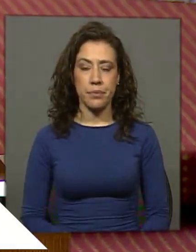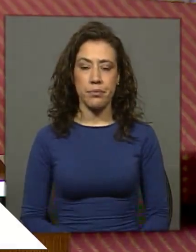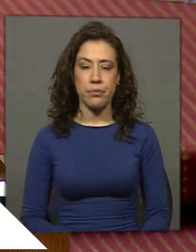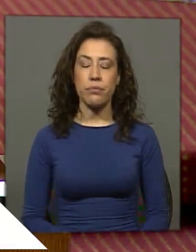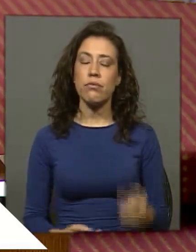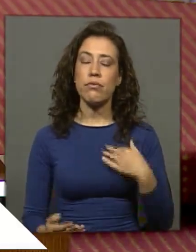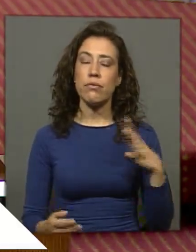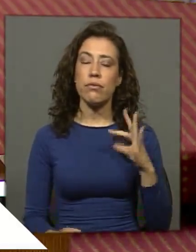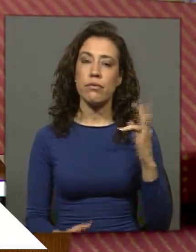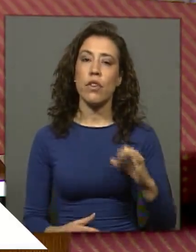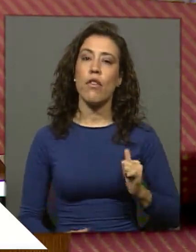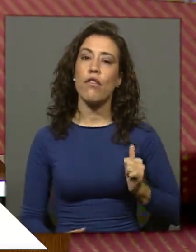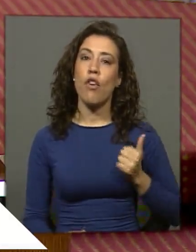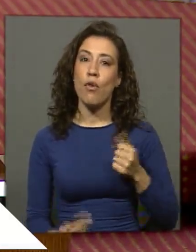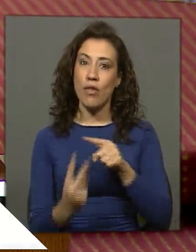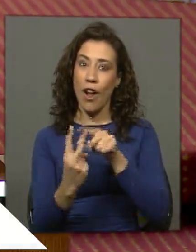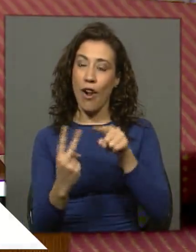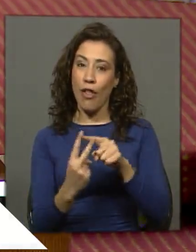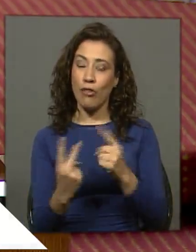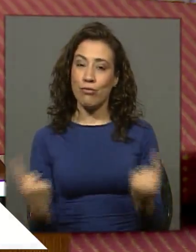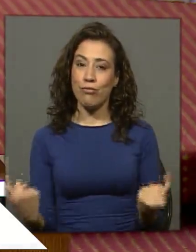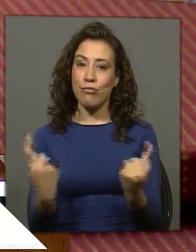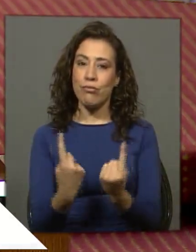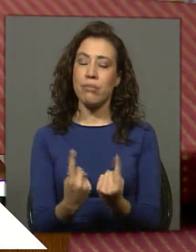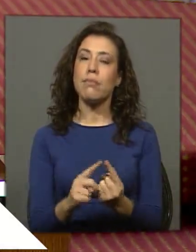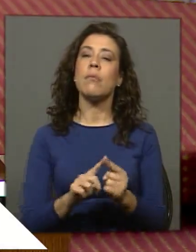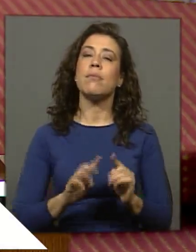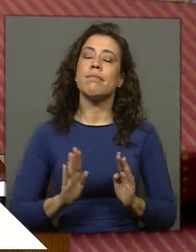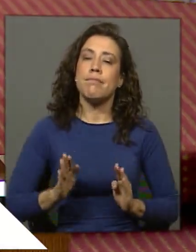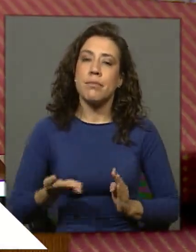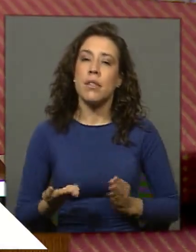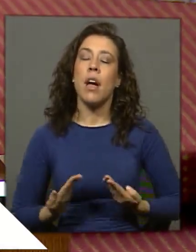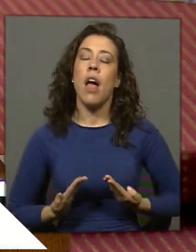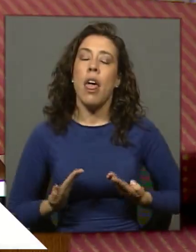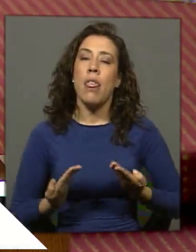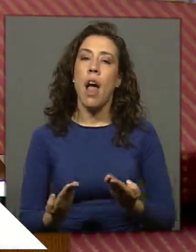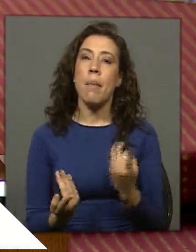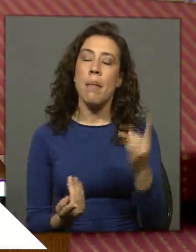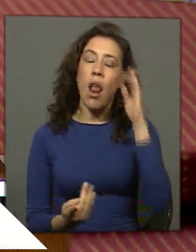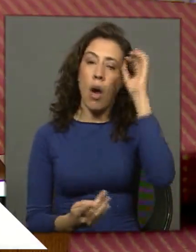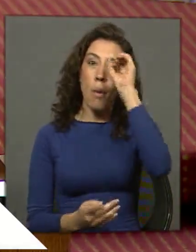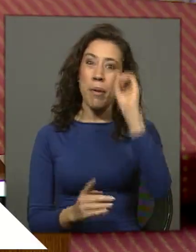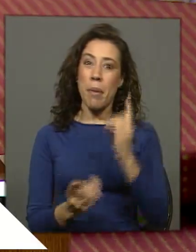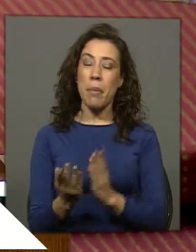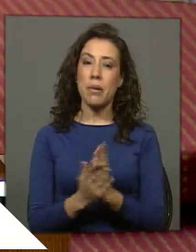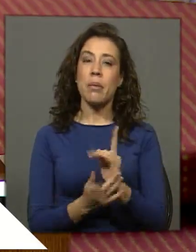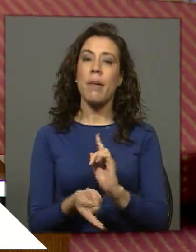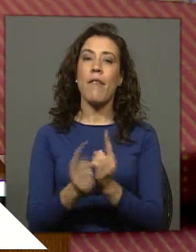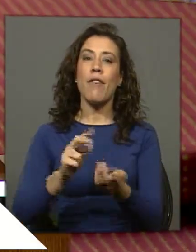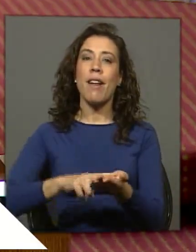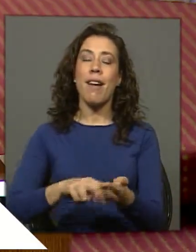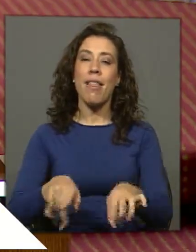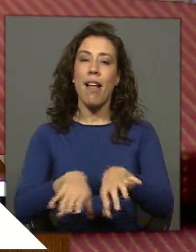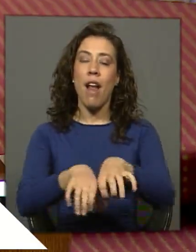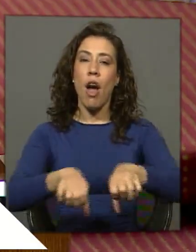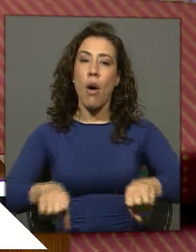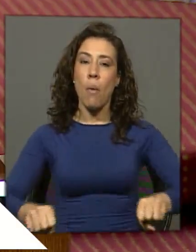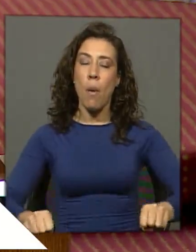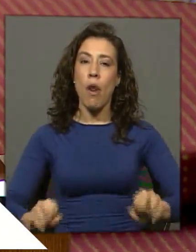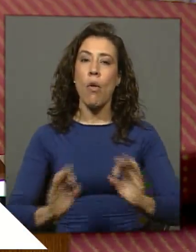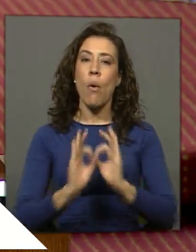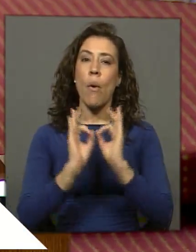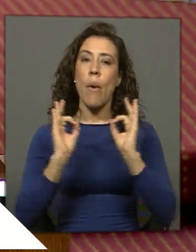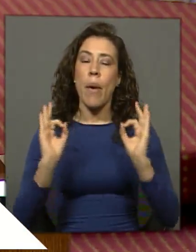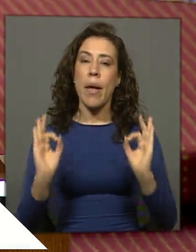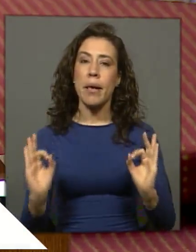Celebro la voluntad de las partes en haber cedido las posiciones iniciales con el fin de materializar este acuerdo y en especial